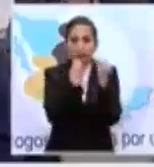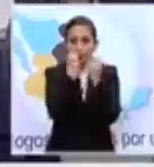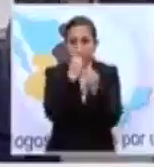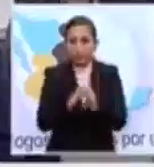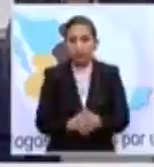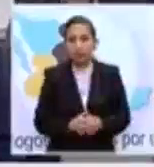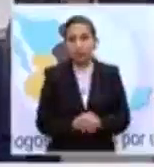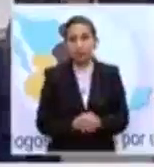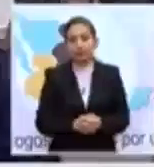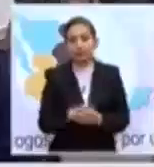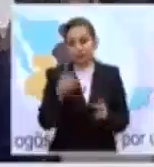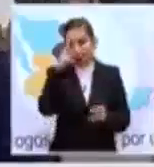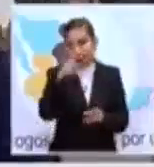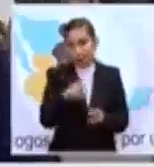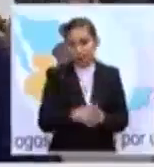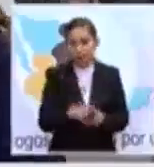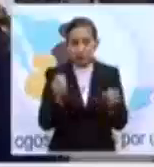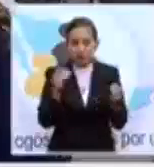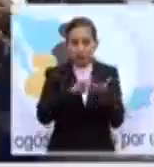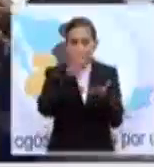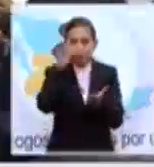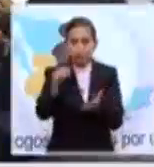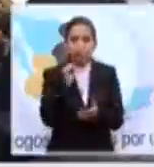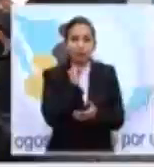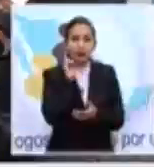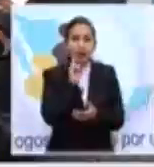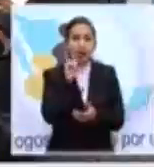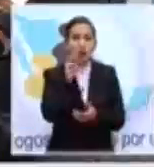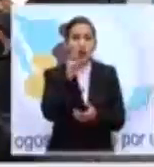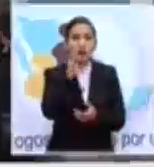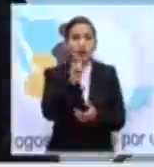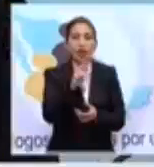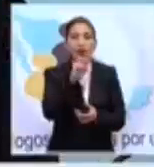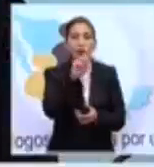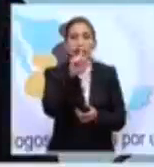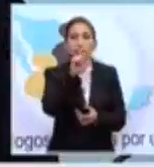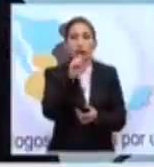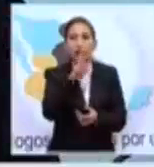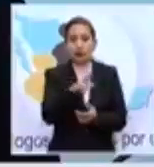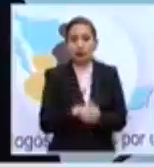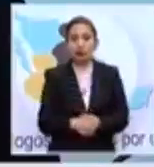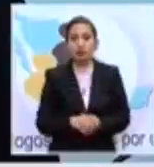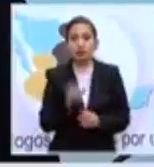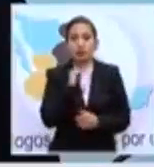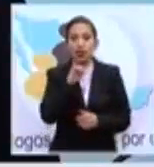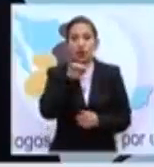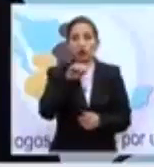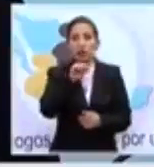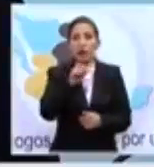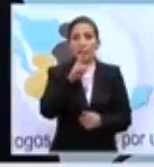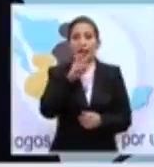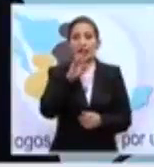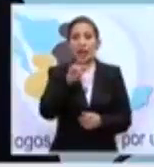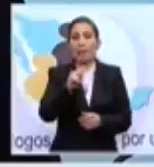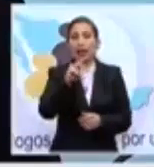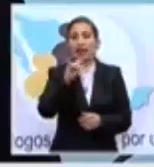alimenticia de México. Muchas gracias, senadora Lorena Cuellar Cisneros. Senador José María